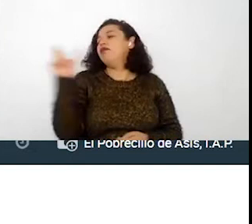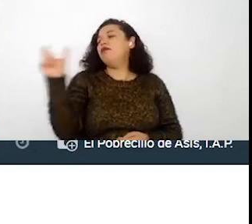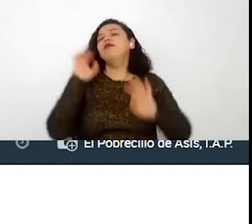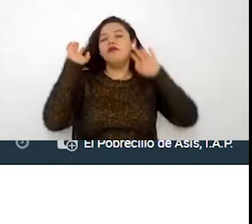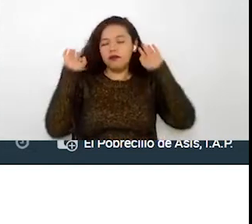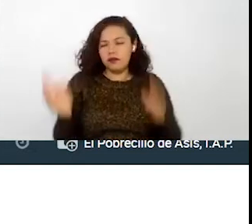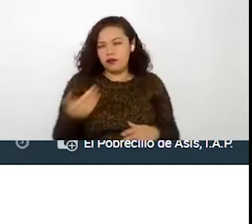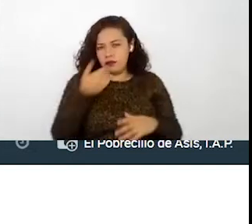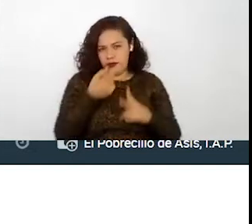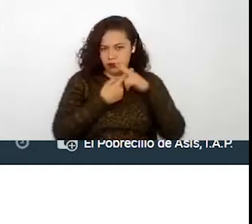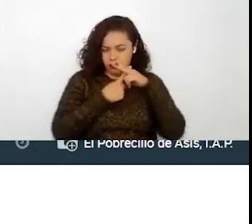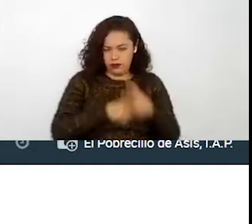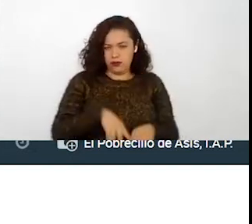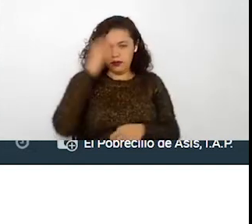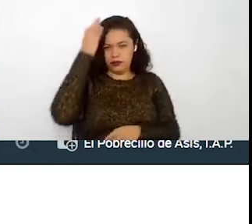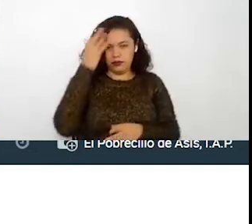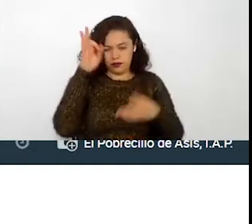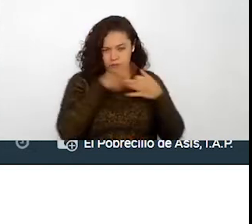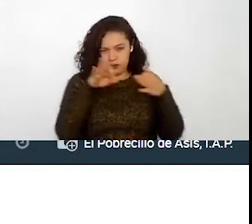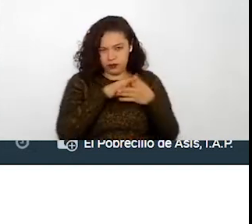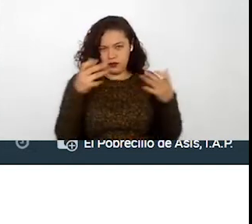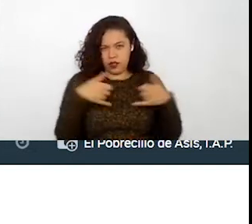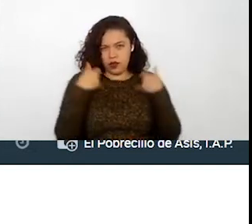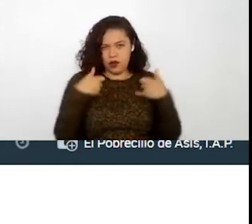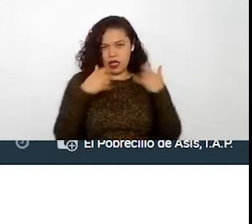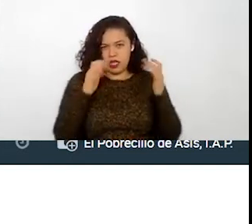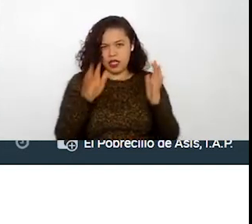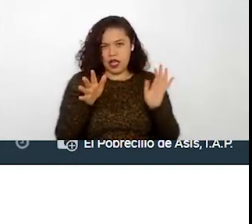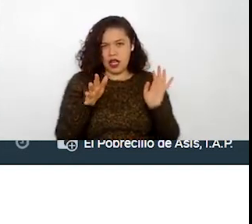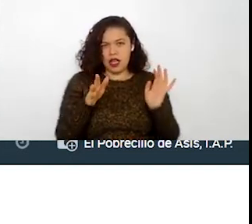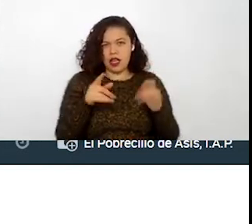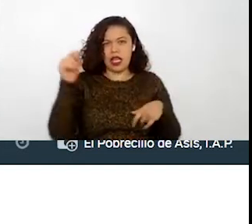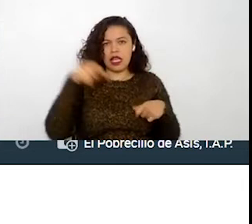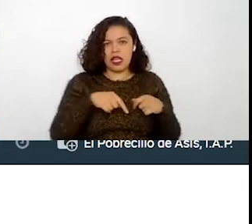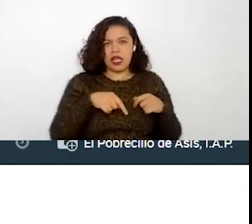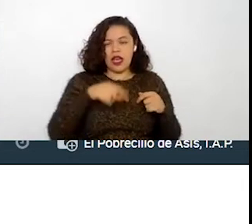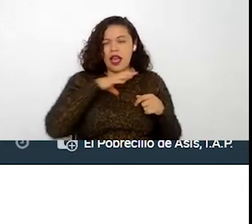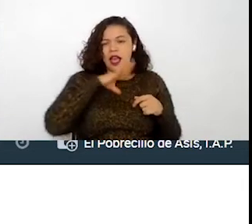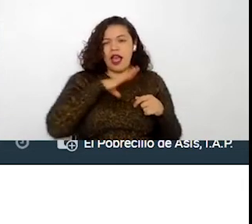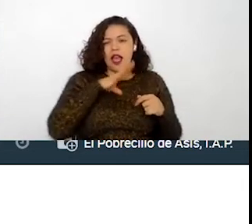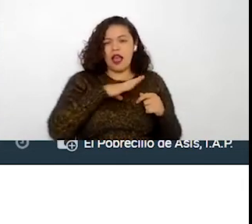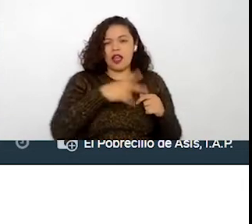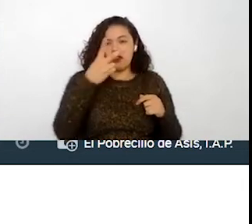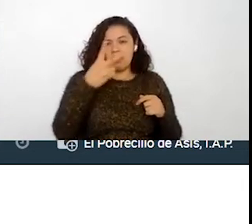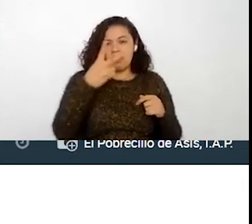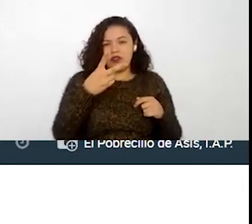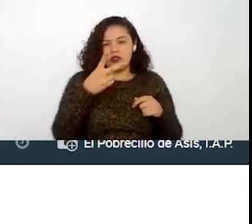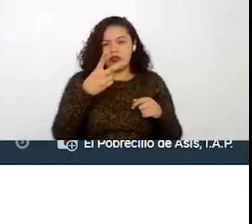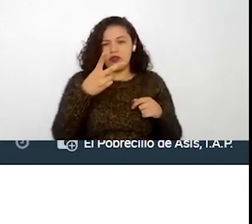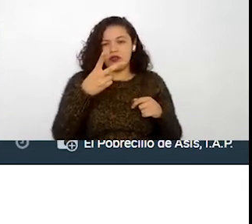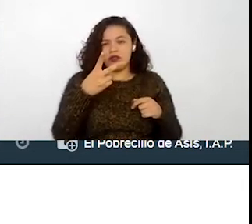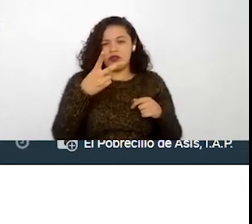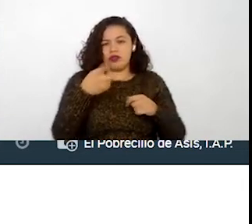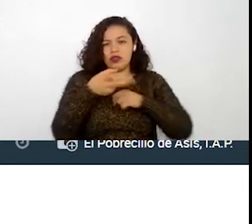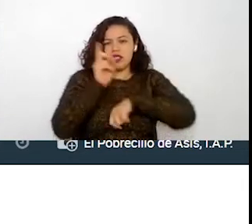a acercar algunos chicos aquí tenemos como dos sesiones No